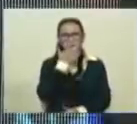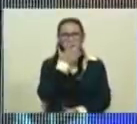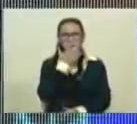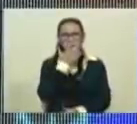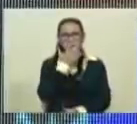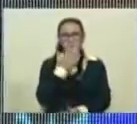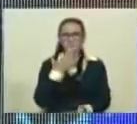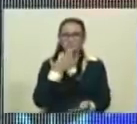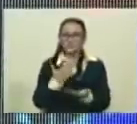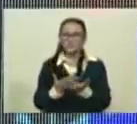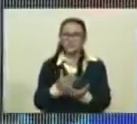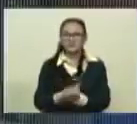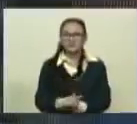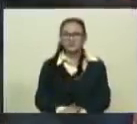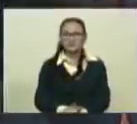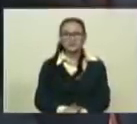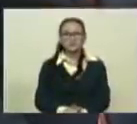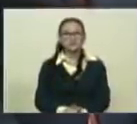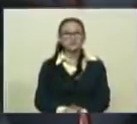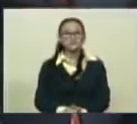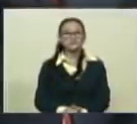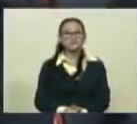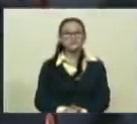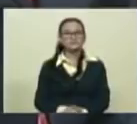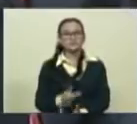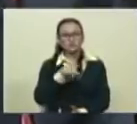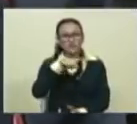Gracias, Madeleine. ¿Ustedes han almorzado?